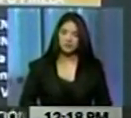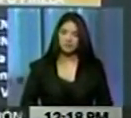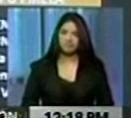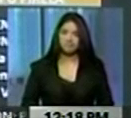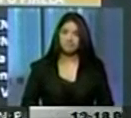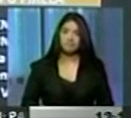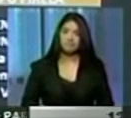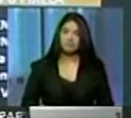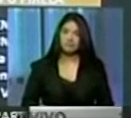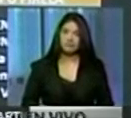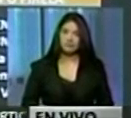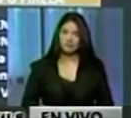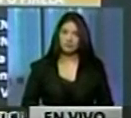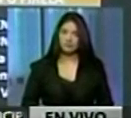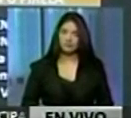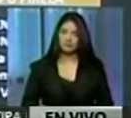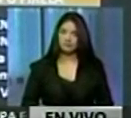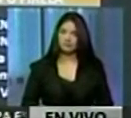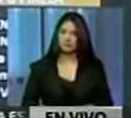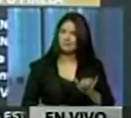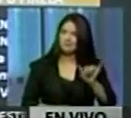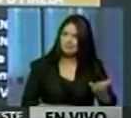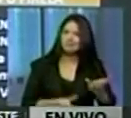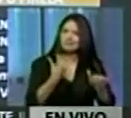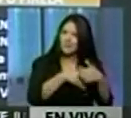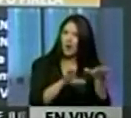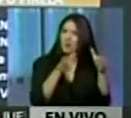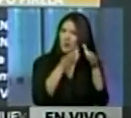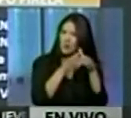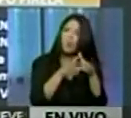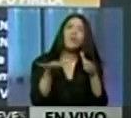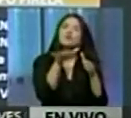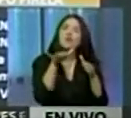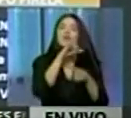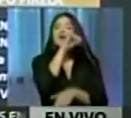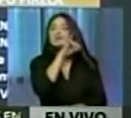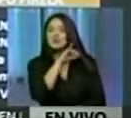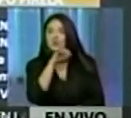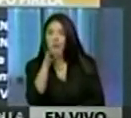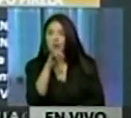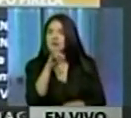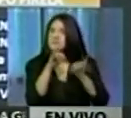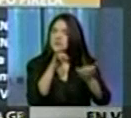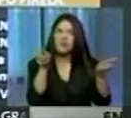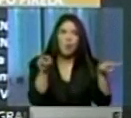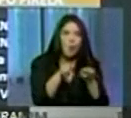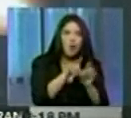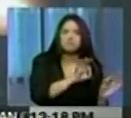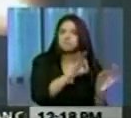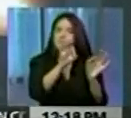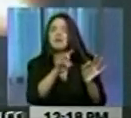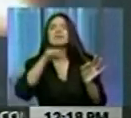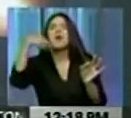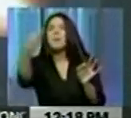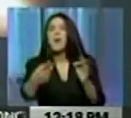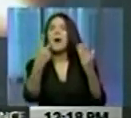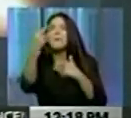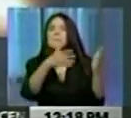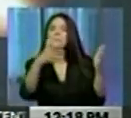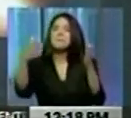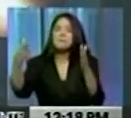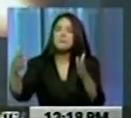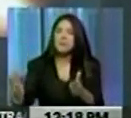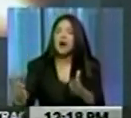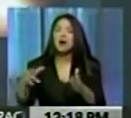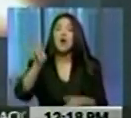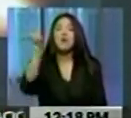Estas mismas acciones fueron las que movieron a grupos violentos en el estado Zulia, luego que se decretara recientemente el plan de administración de